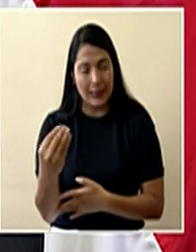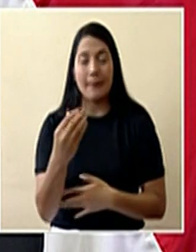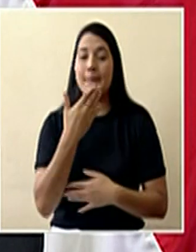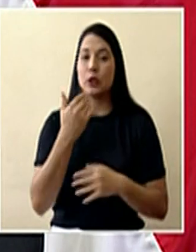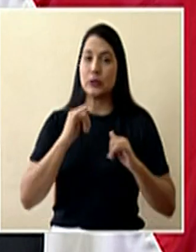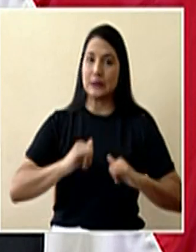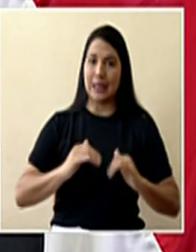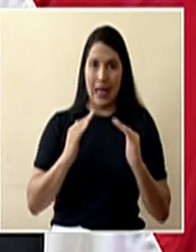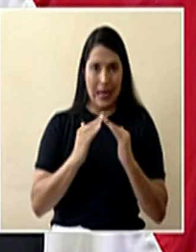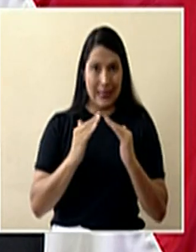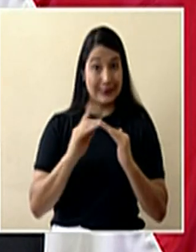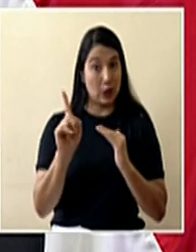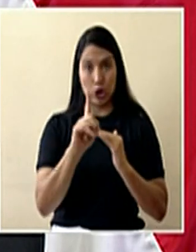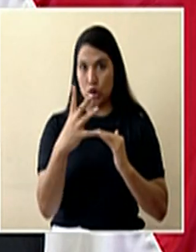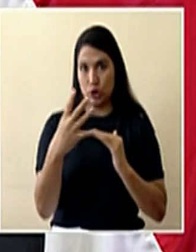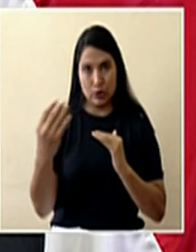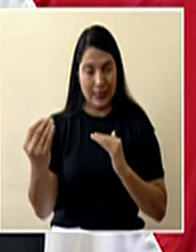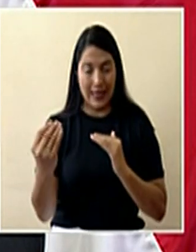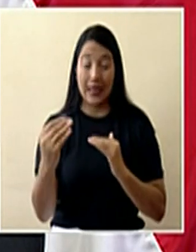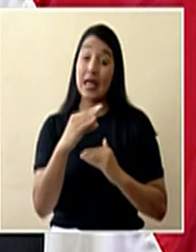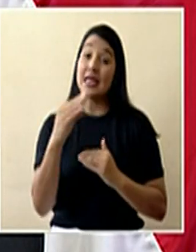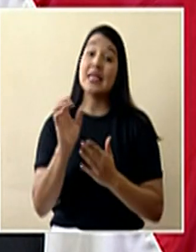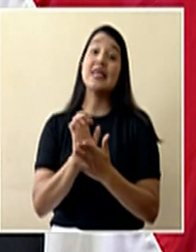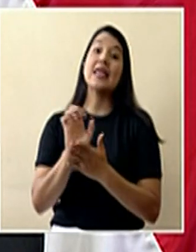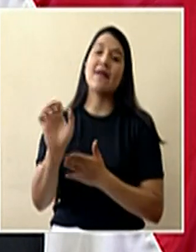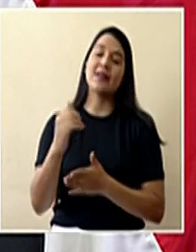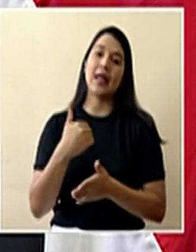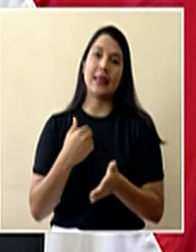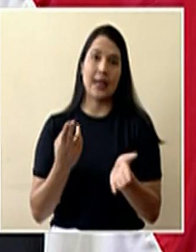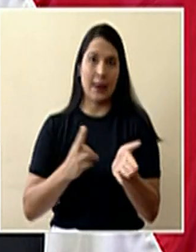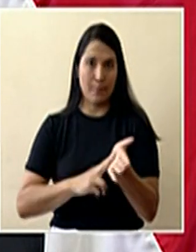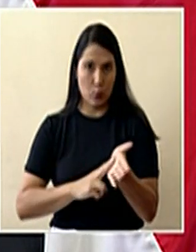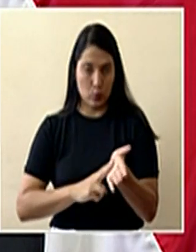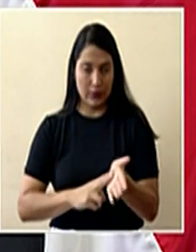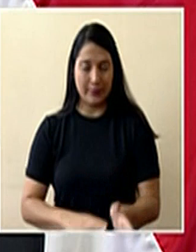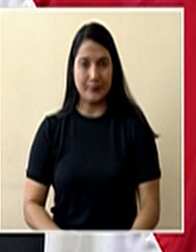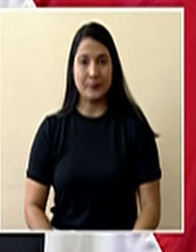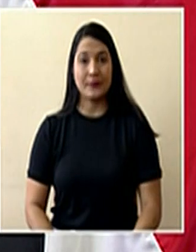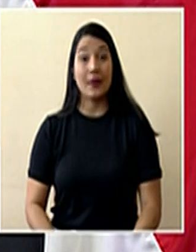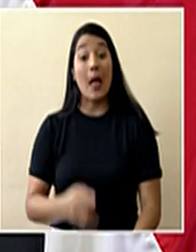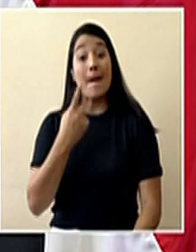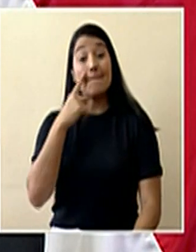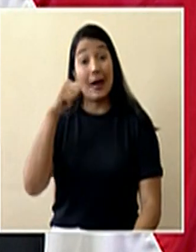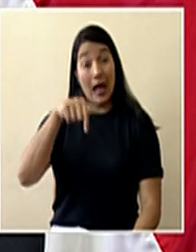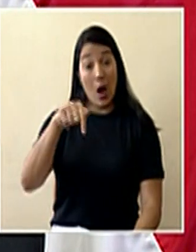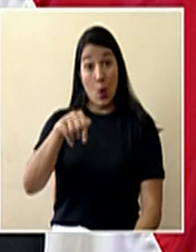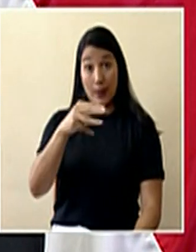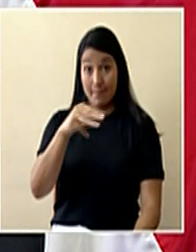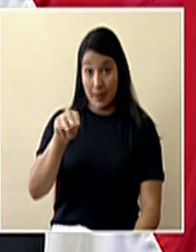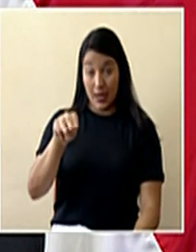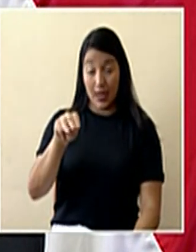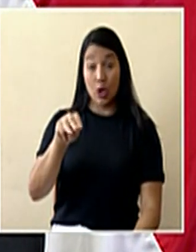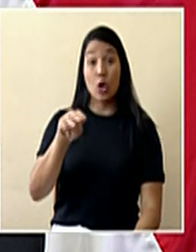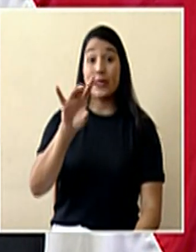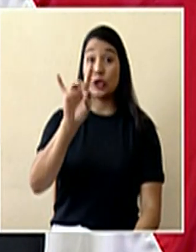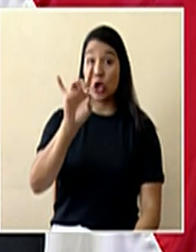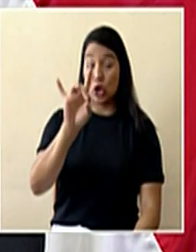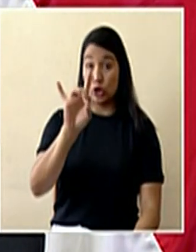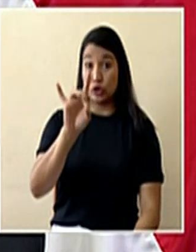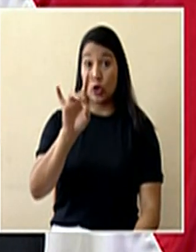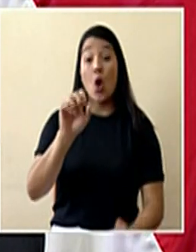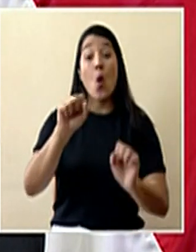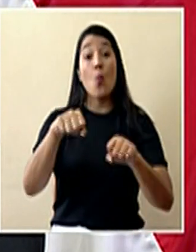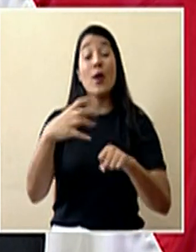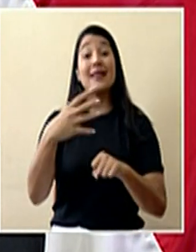salgan y así evitan que sufrir una infracción. Para el miércoles, hoy 8,